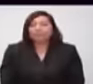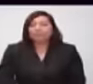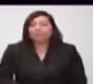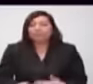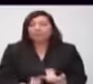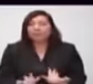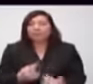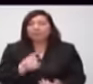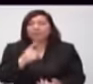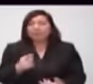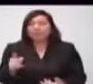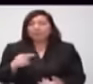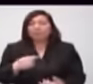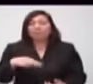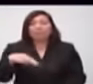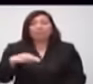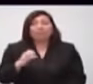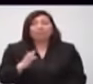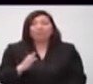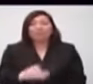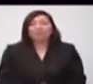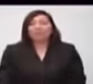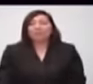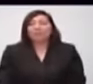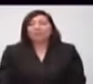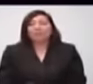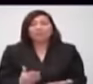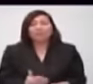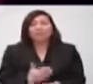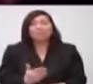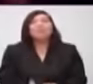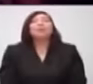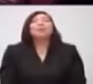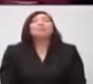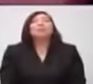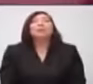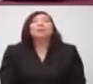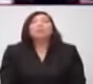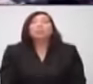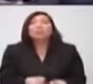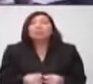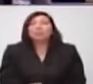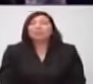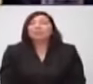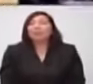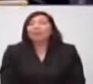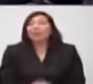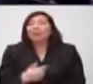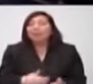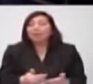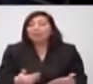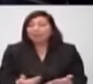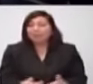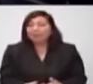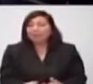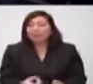de esta nulidad declarada por el MEF y para evitar esta contingencia, que justamente como ha detallado el señor Lozán, estábamos escasos